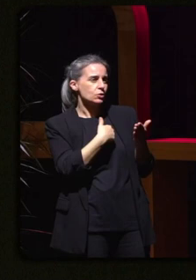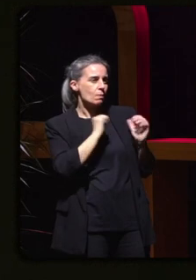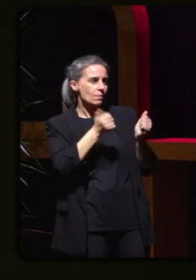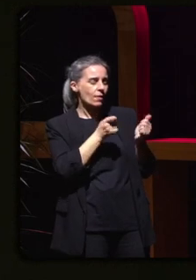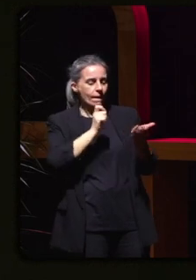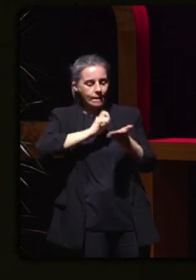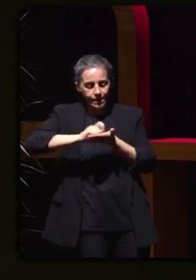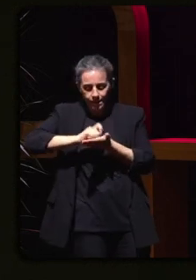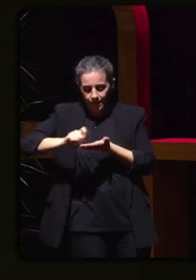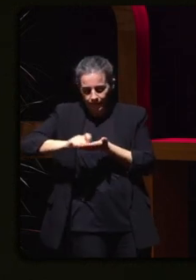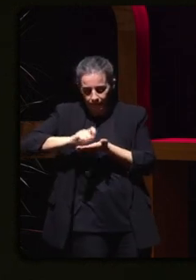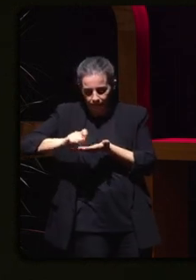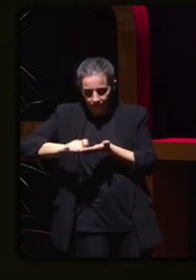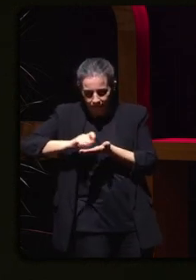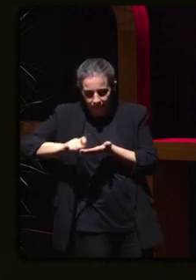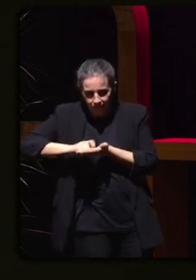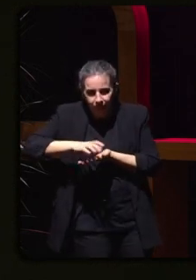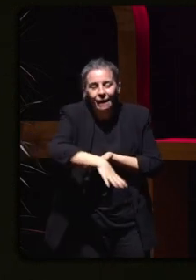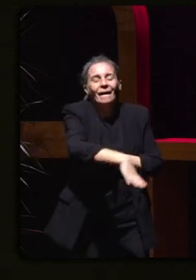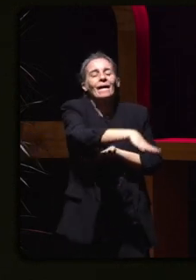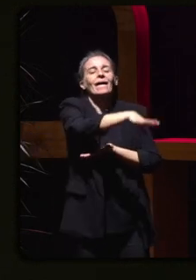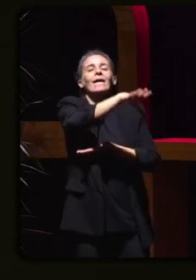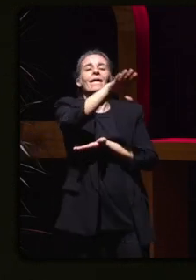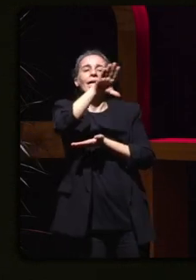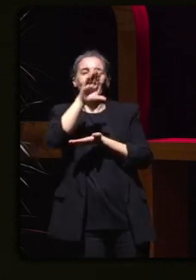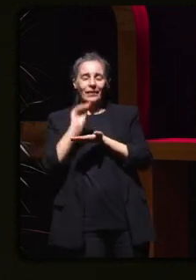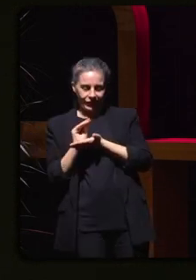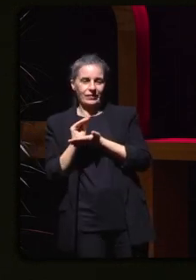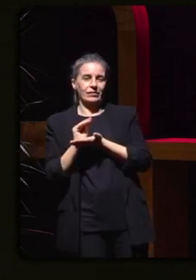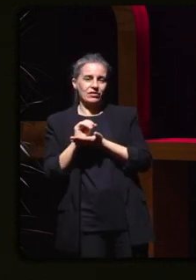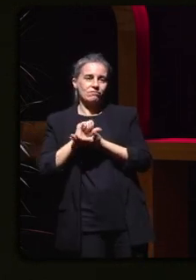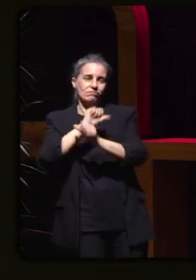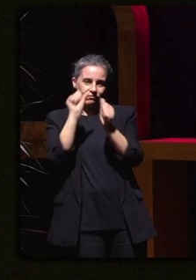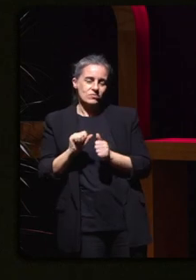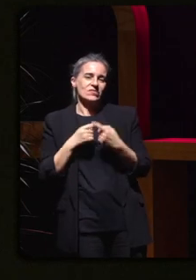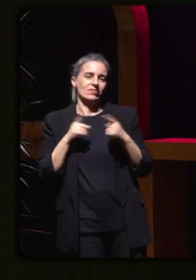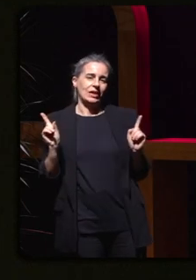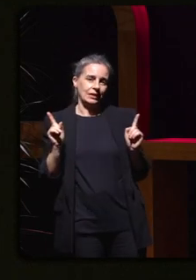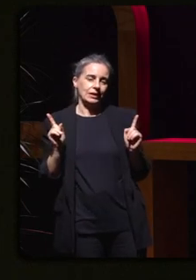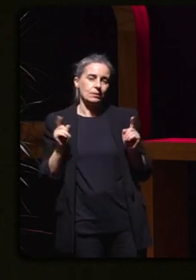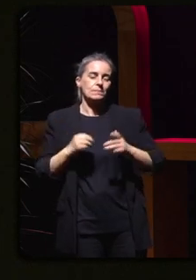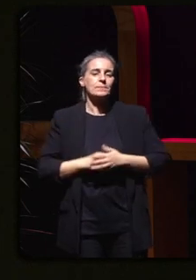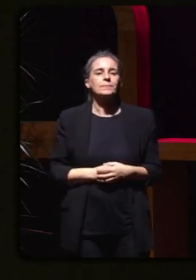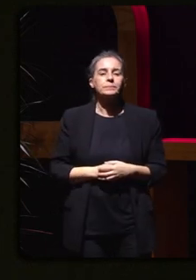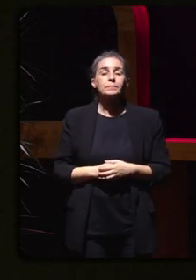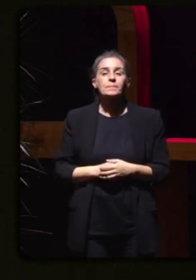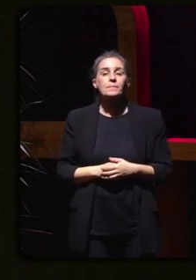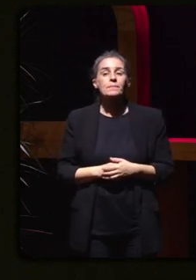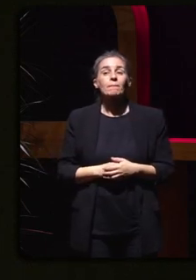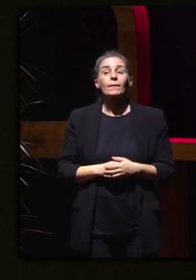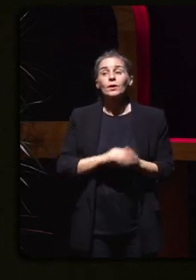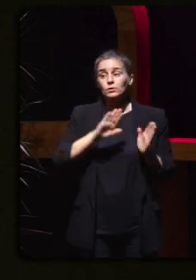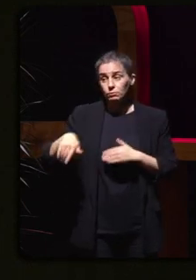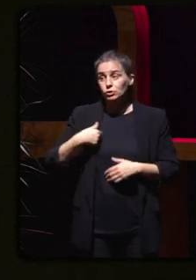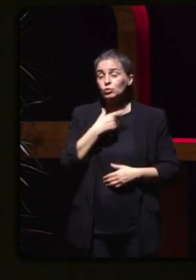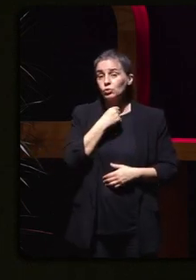interiorizo y comprendo de otra manera esa situación y luego por último sí